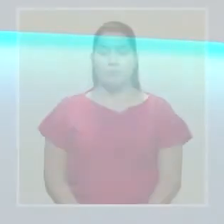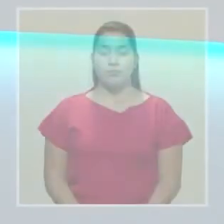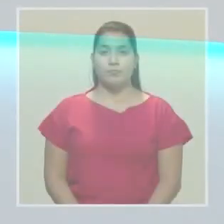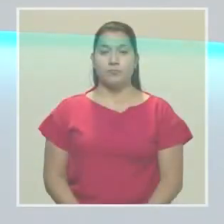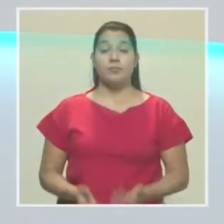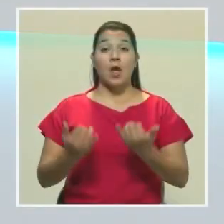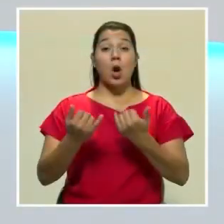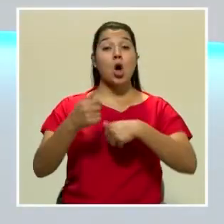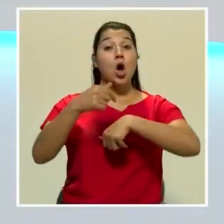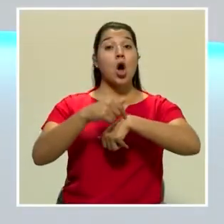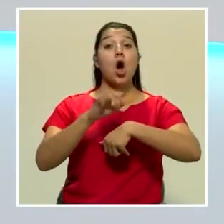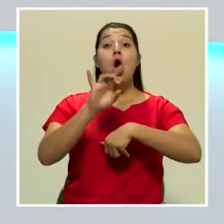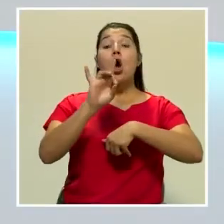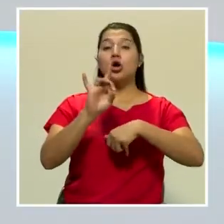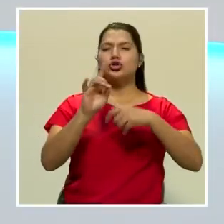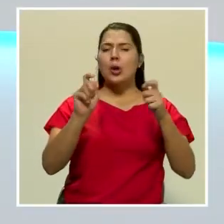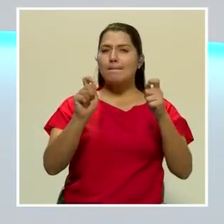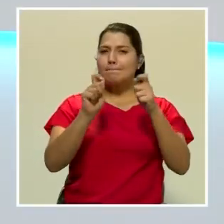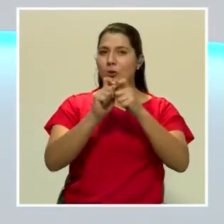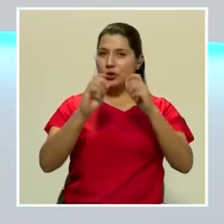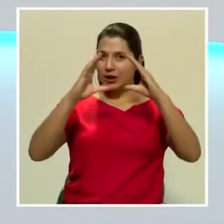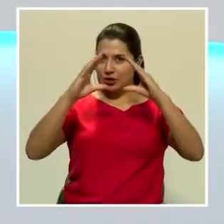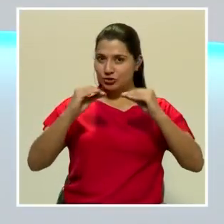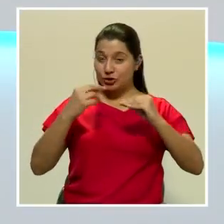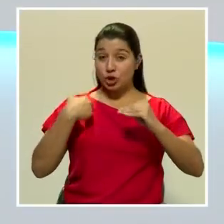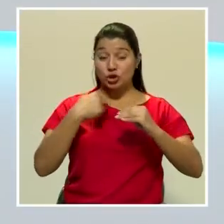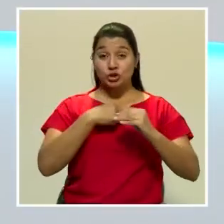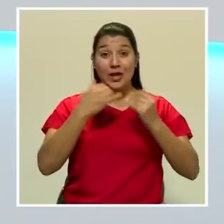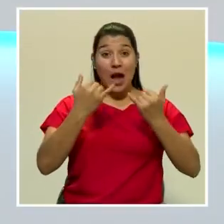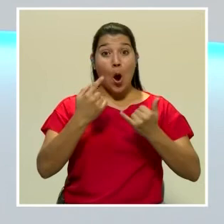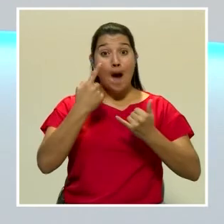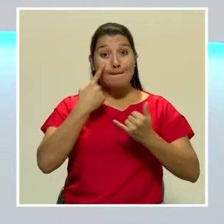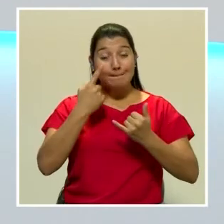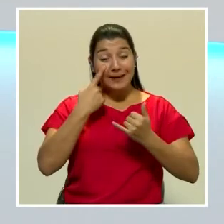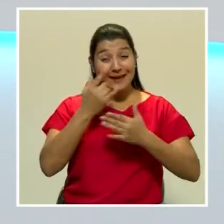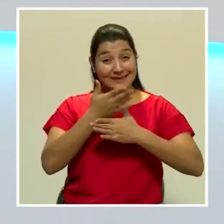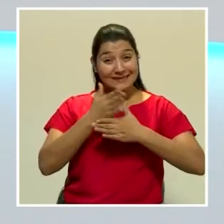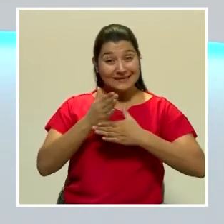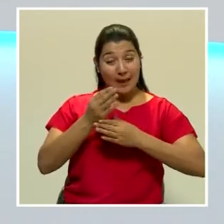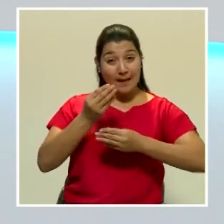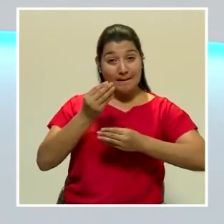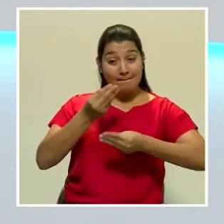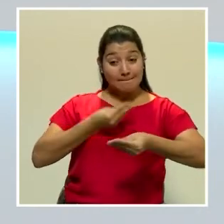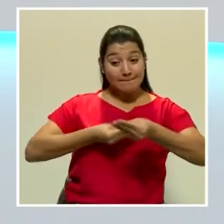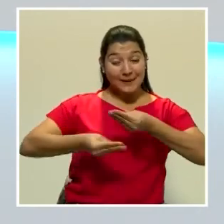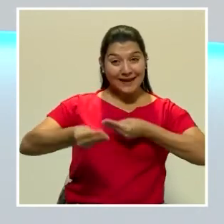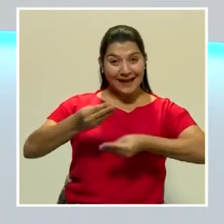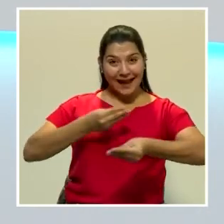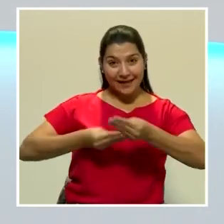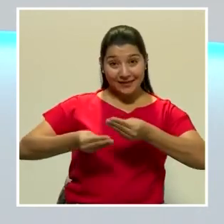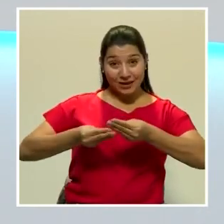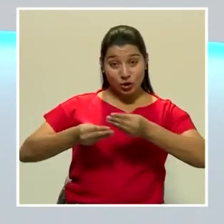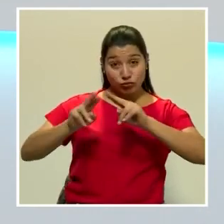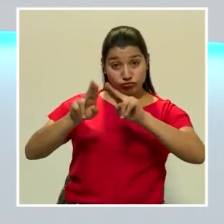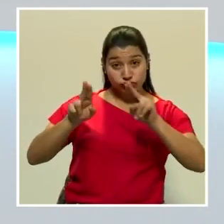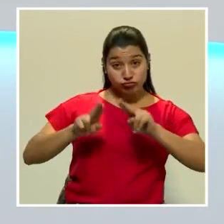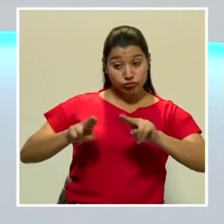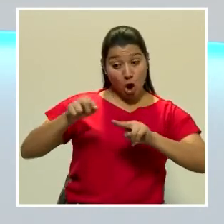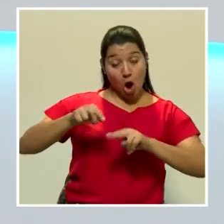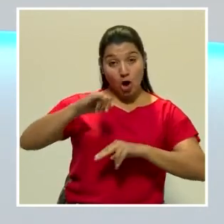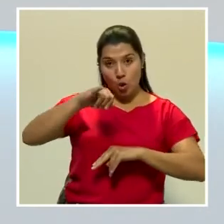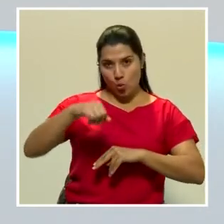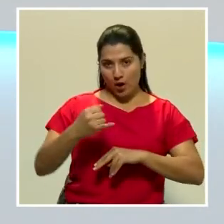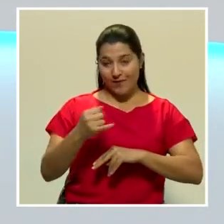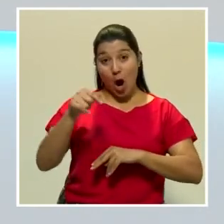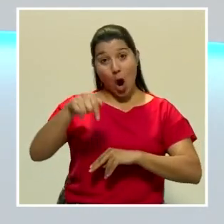Y a las 8 de la noche en punto vamos a ver nuestra sección del mercadito virtual de este jueves.